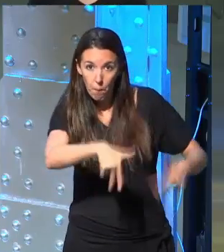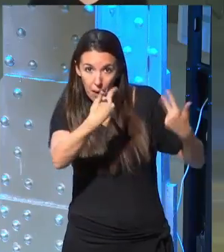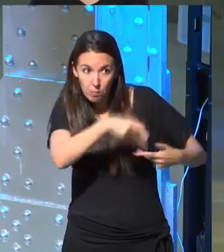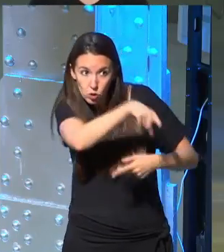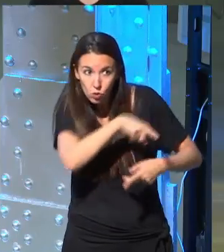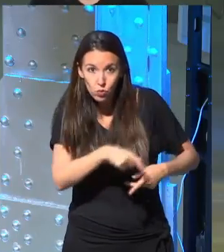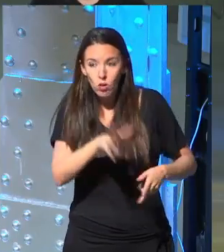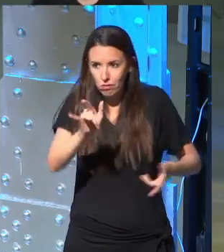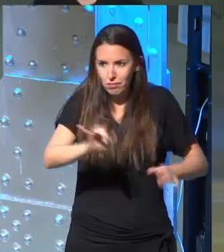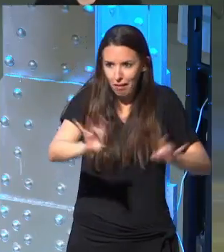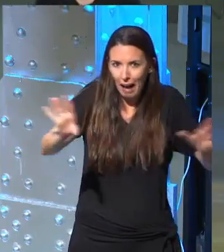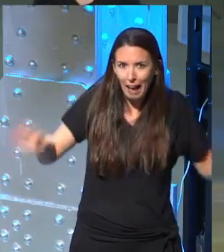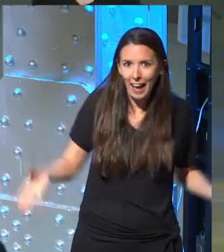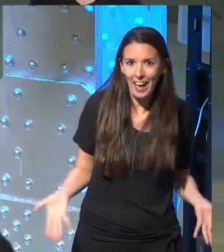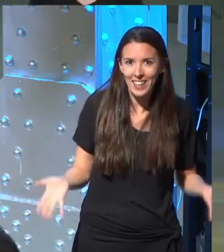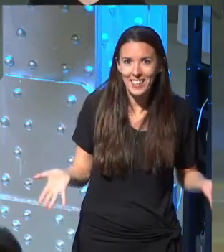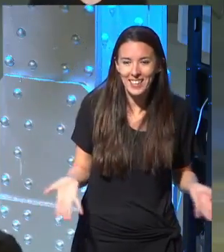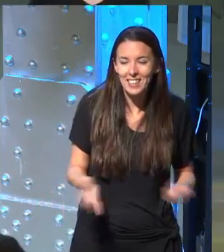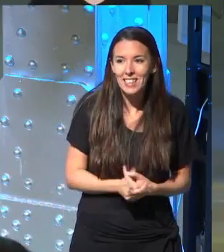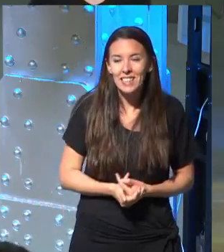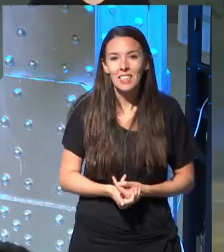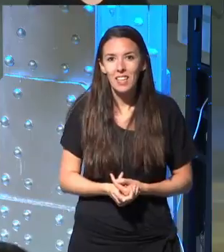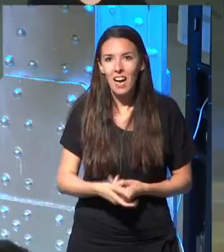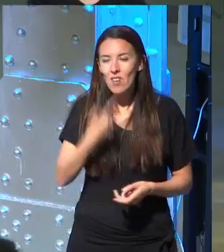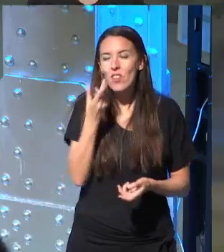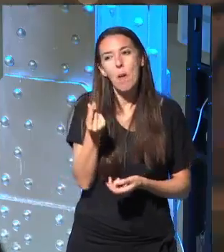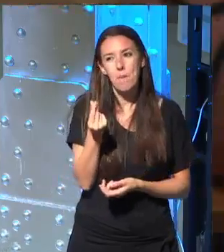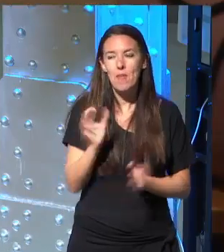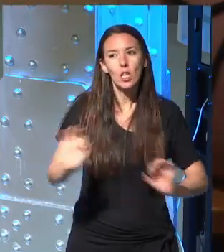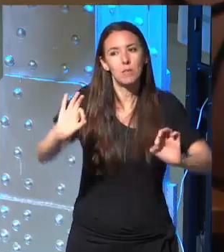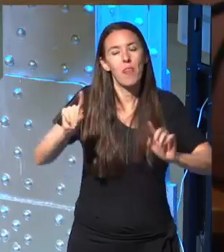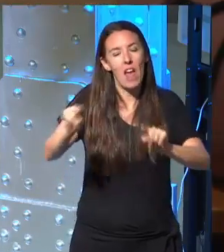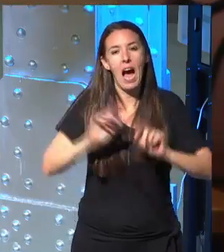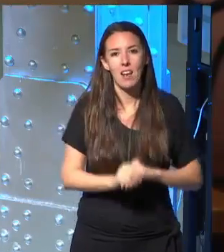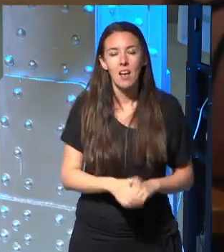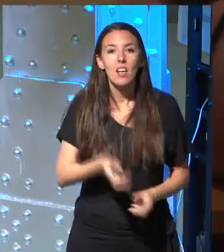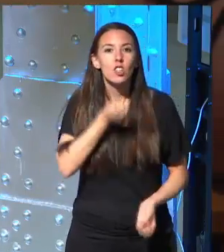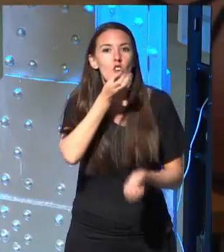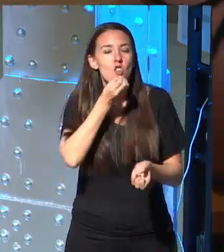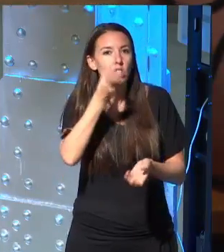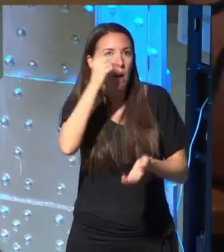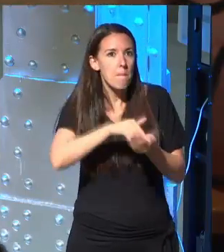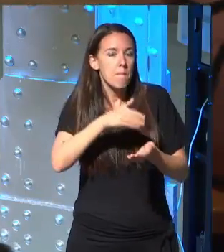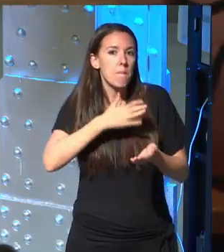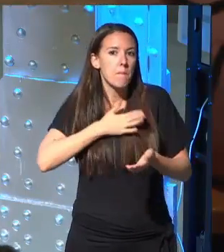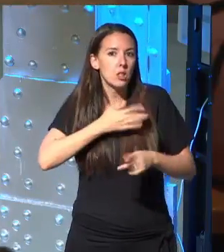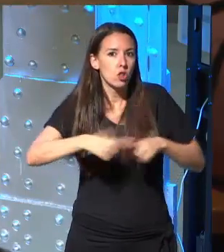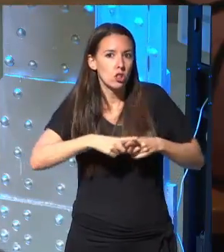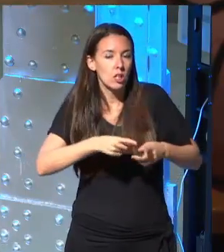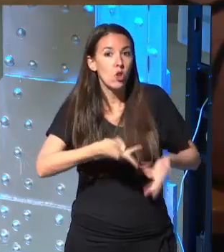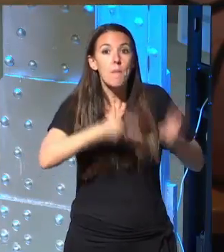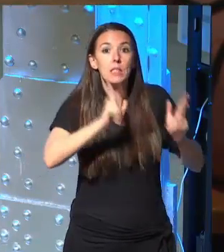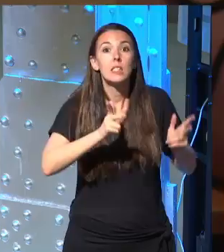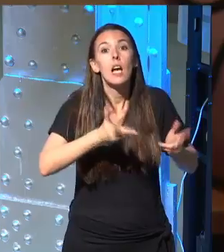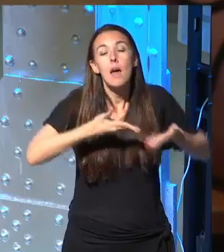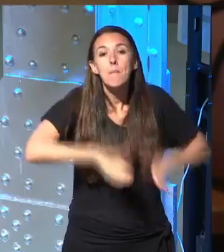Sí, claro. Por supuesto. Te hace una tarifa buena. A ver, yo para contar 1000 cosas pido permiso a mis hijos, porque